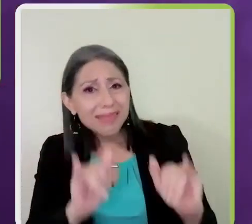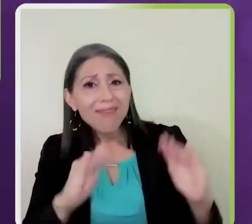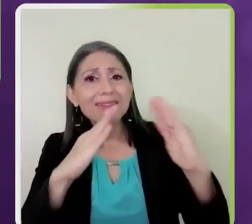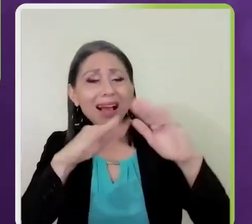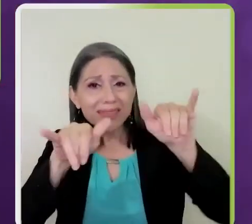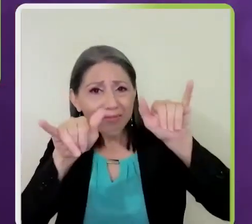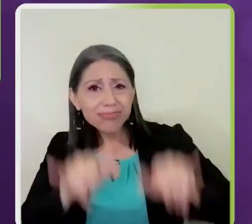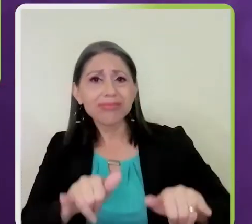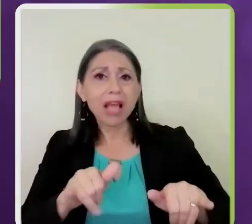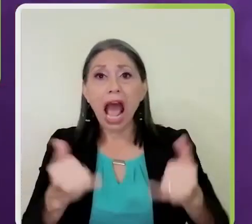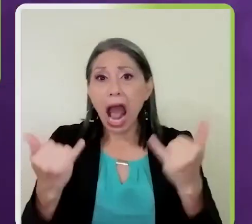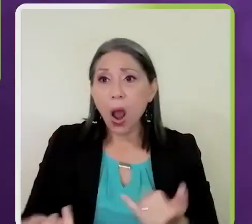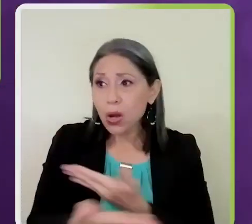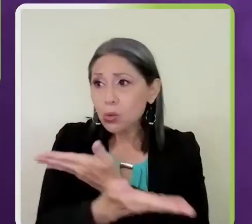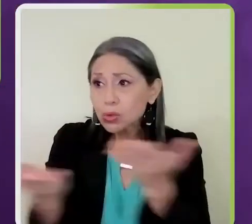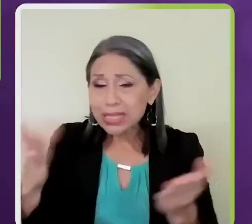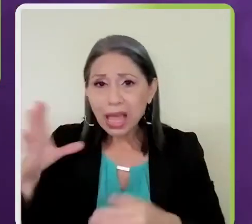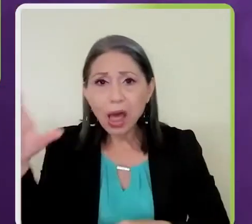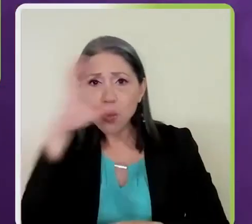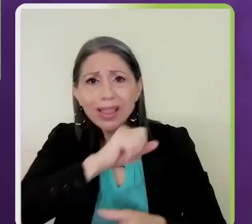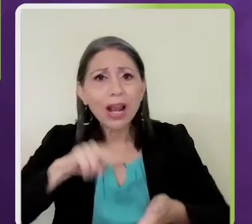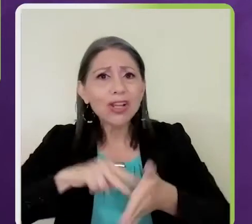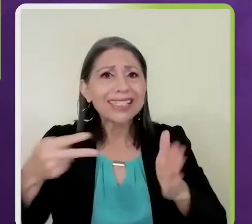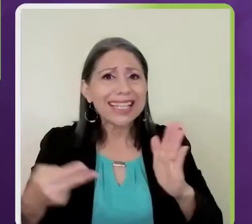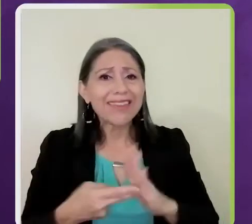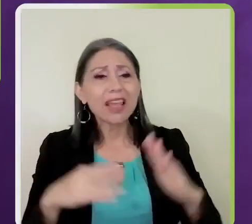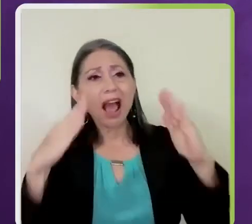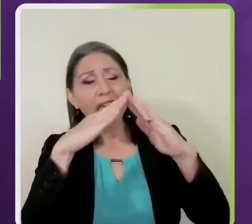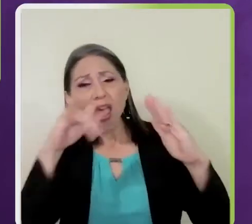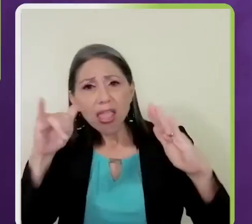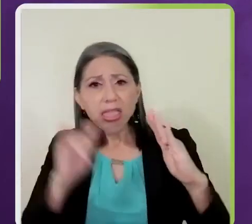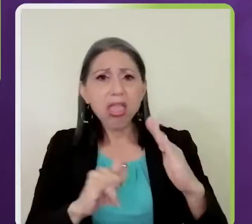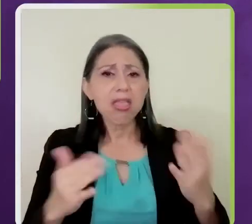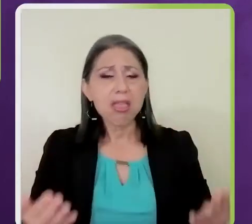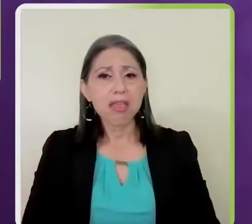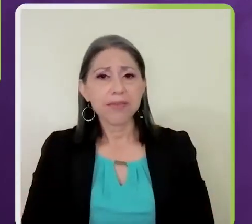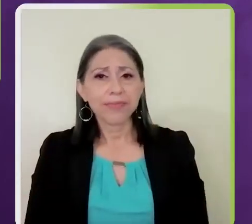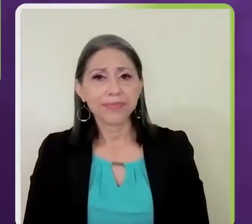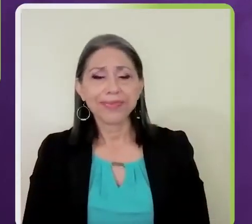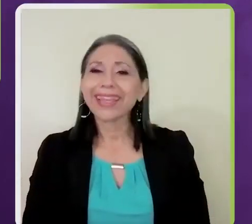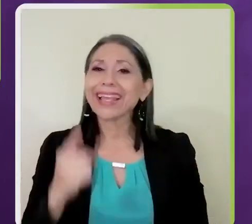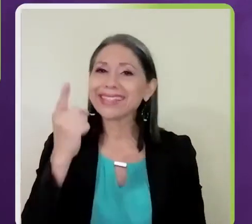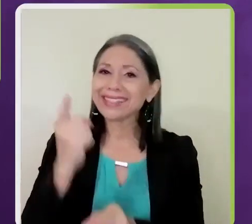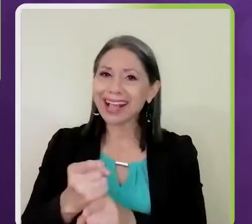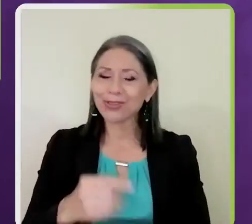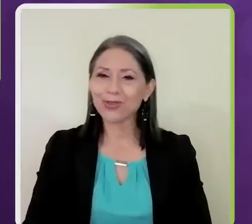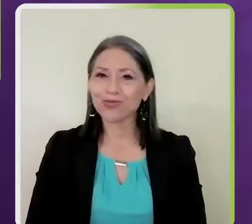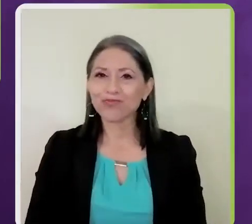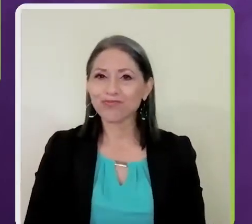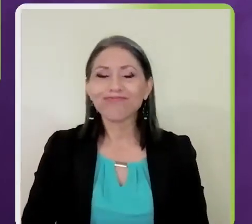puede dar cuenta de lo que significa este confinamiento forzado de alguna manera. Exacto.